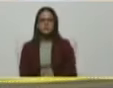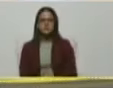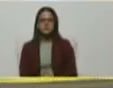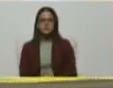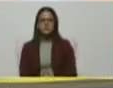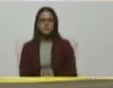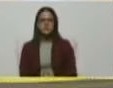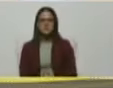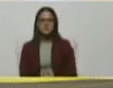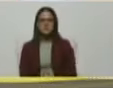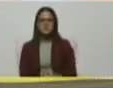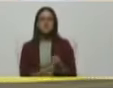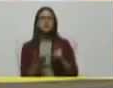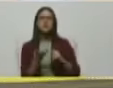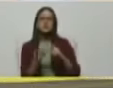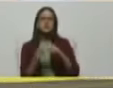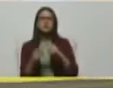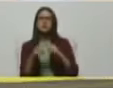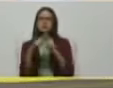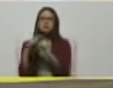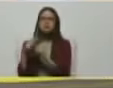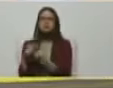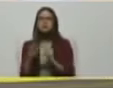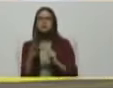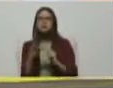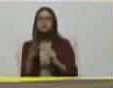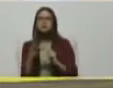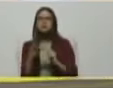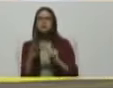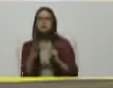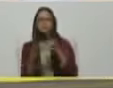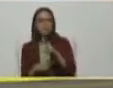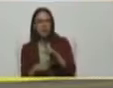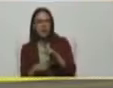83, 93, 3, 13, 23,